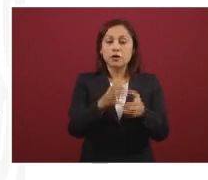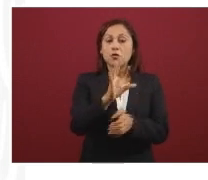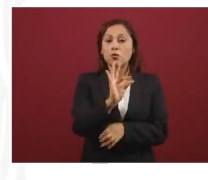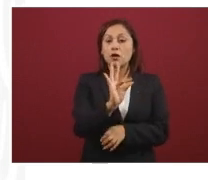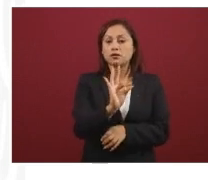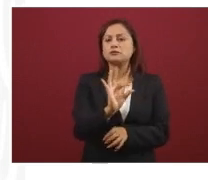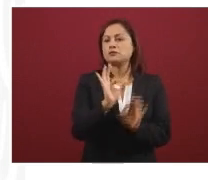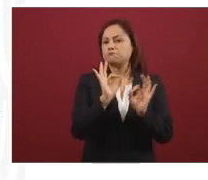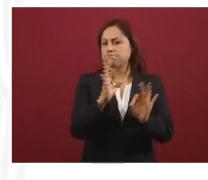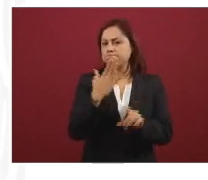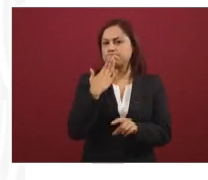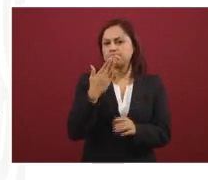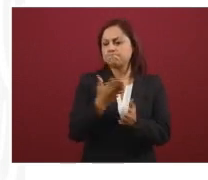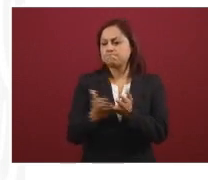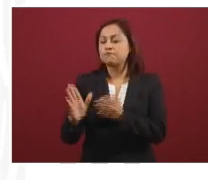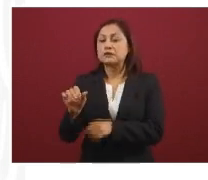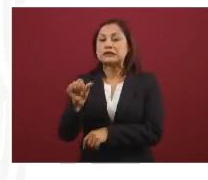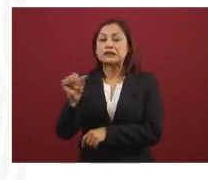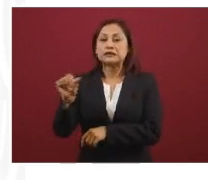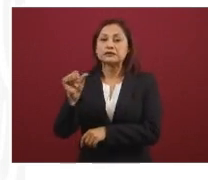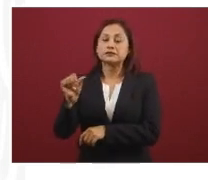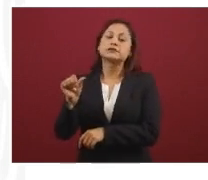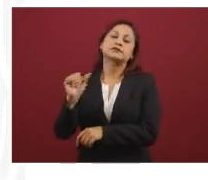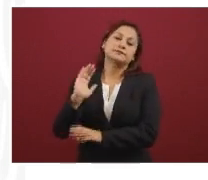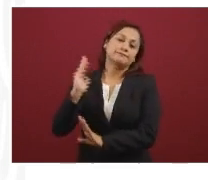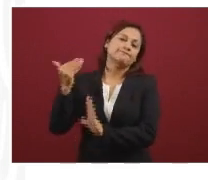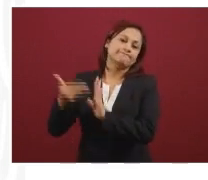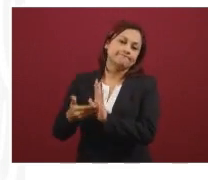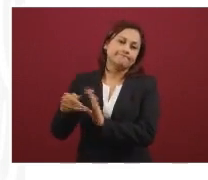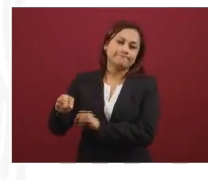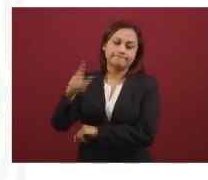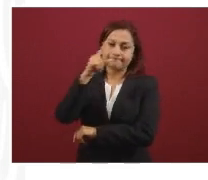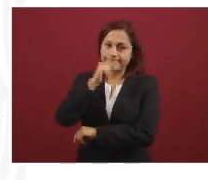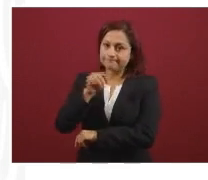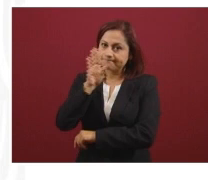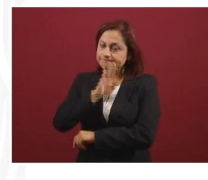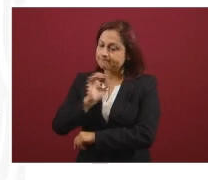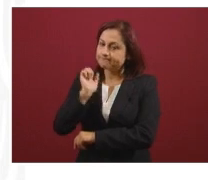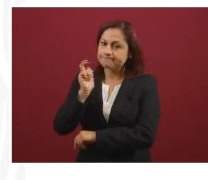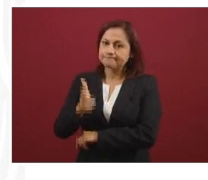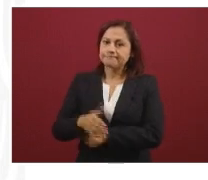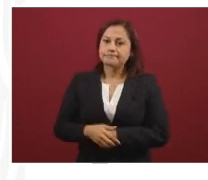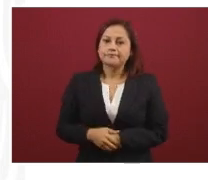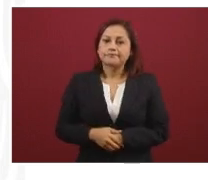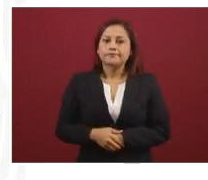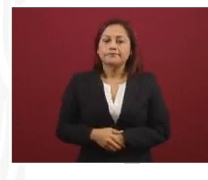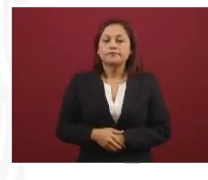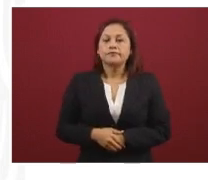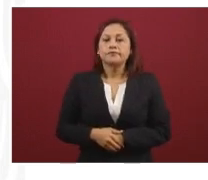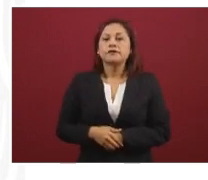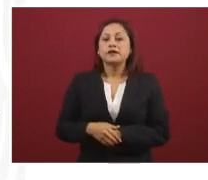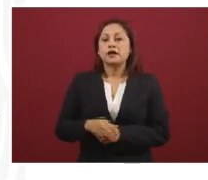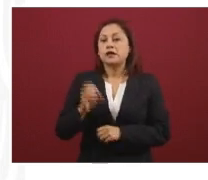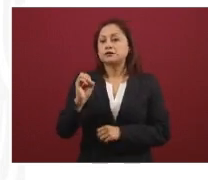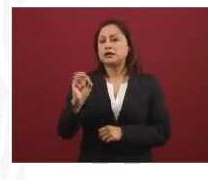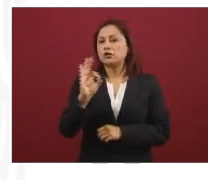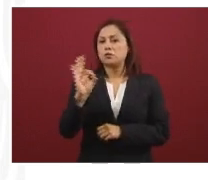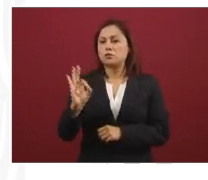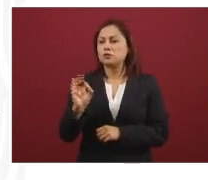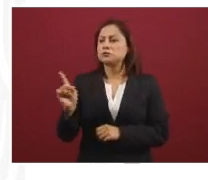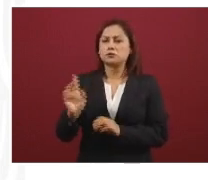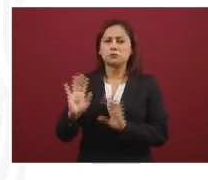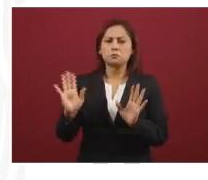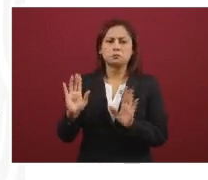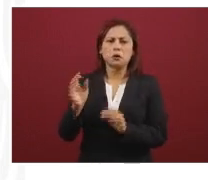16 tuvieron sanciones por irregularidades, 0% que no permitió